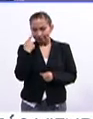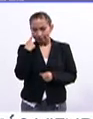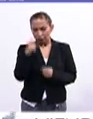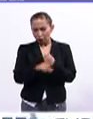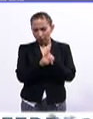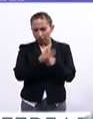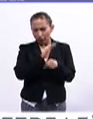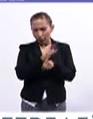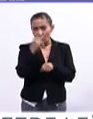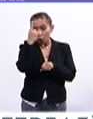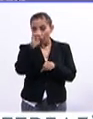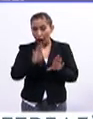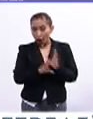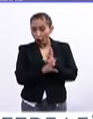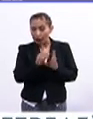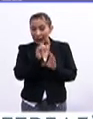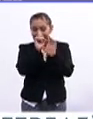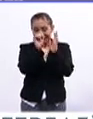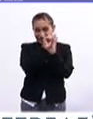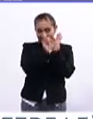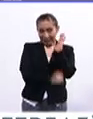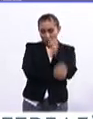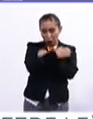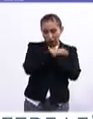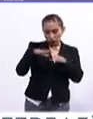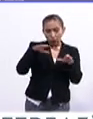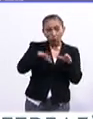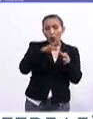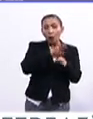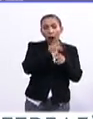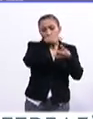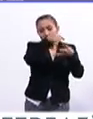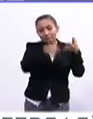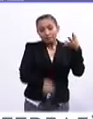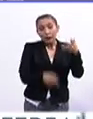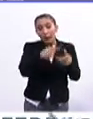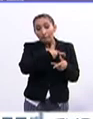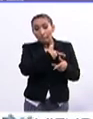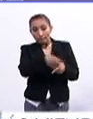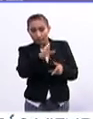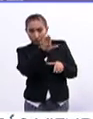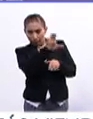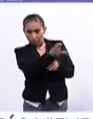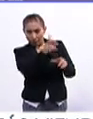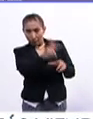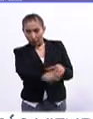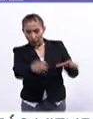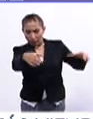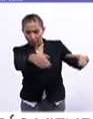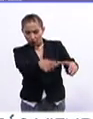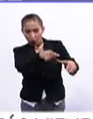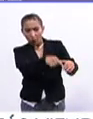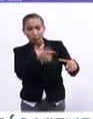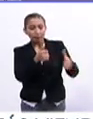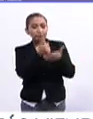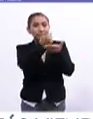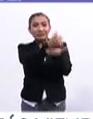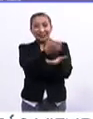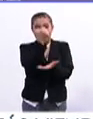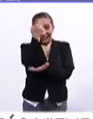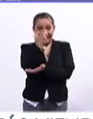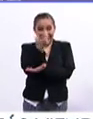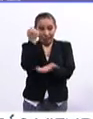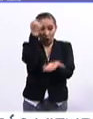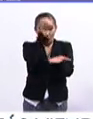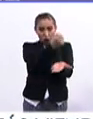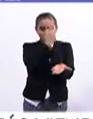una característica muy propia del sistema educativo mexicano, que es que la pobreza de la población a la que van destinados los